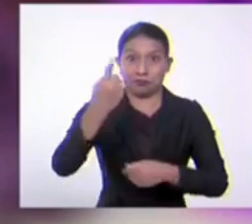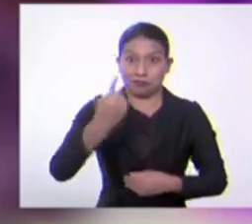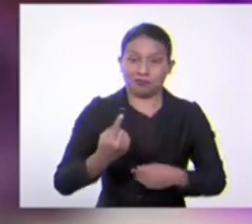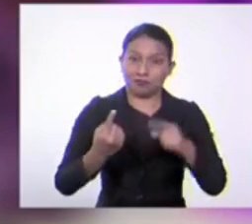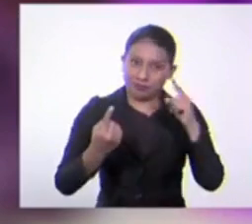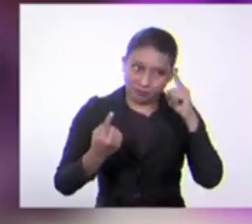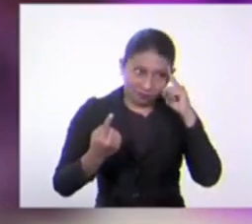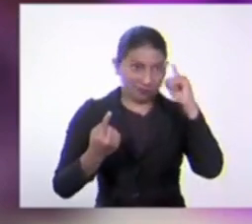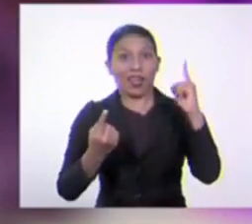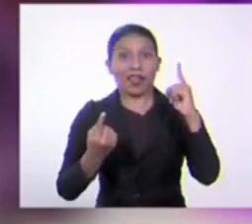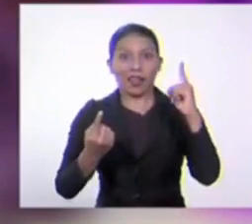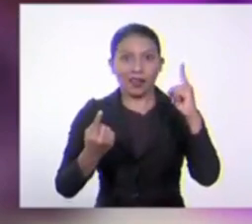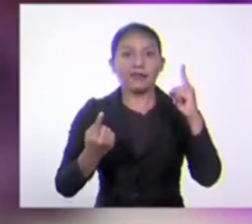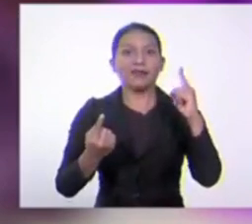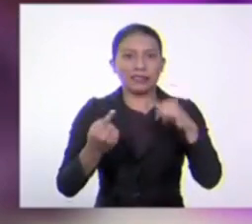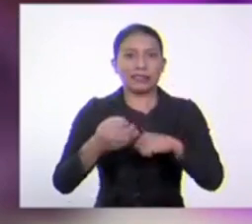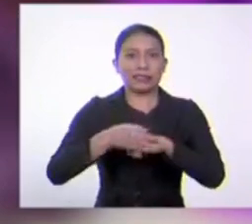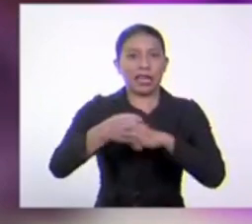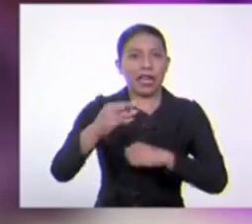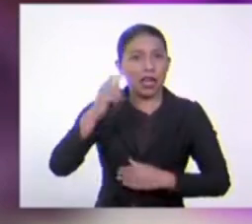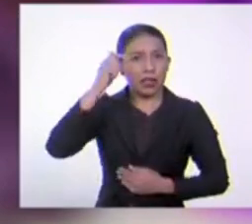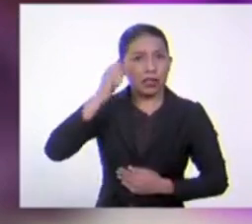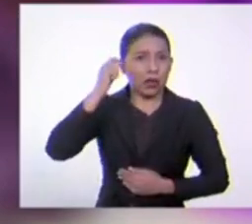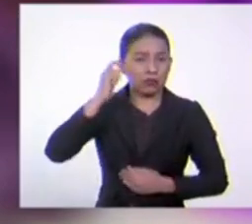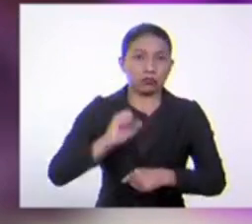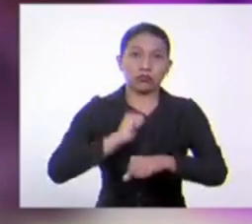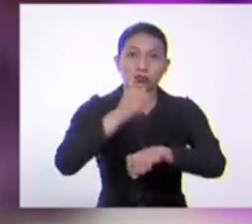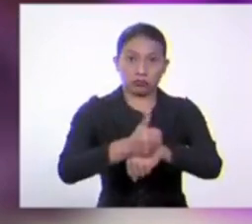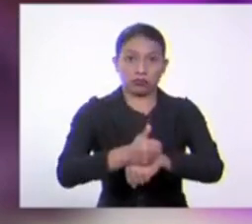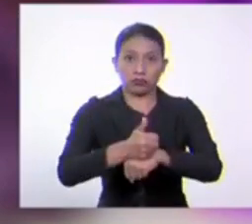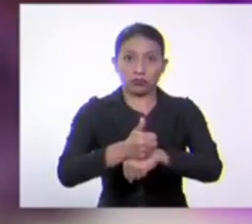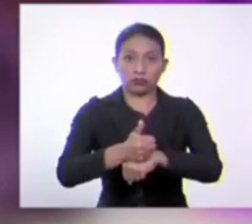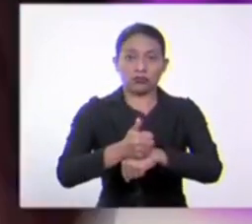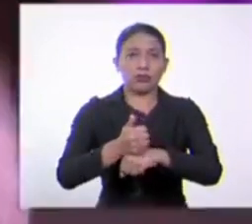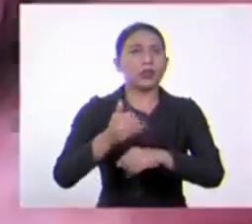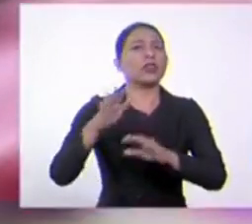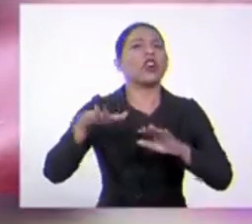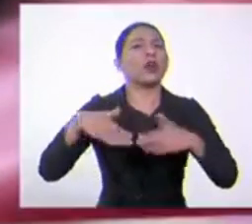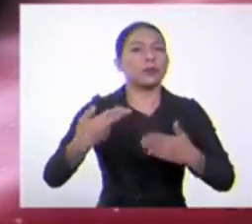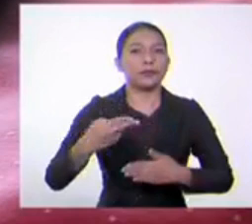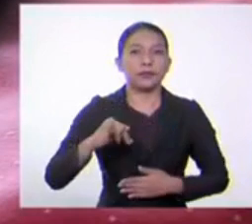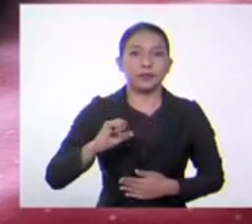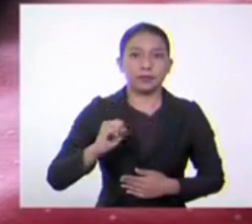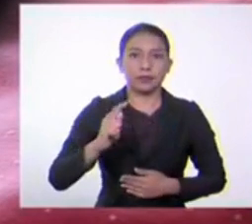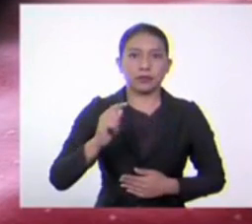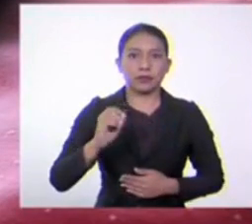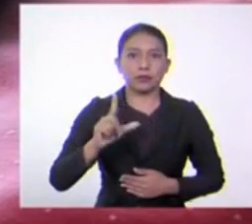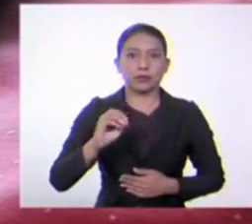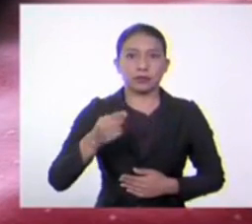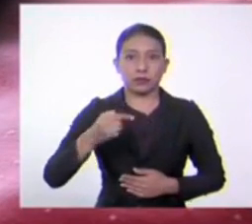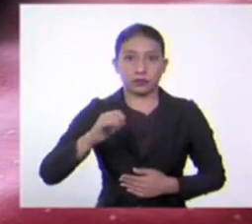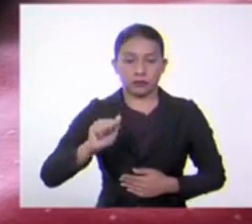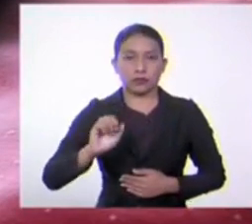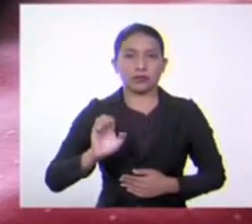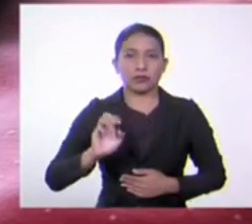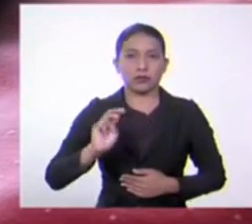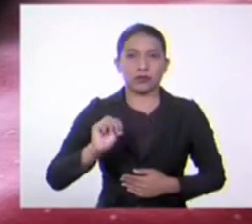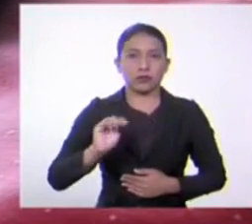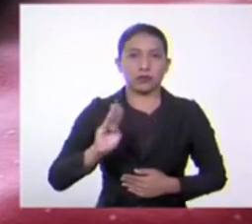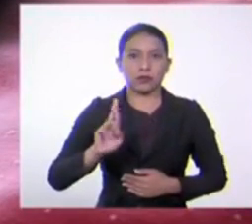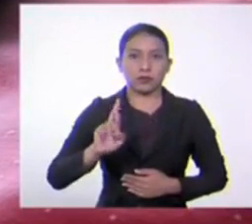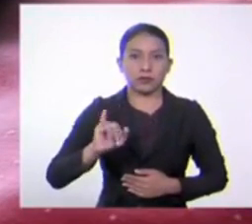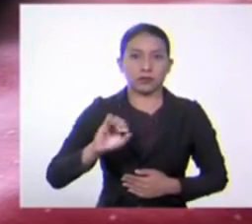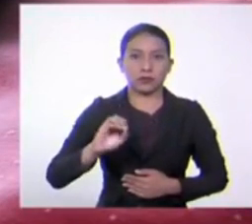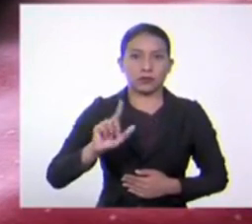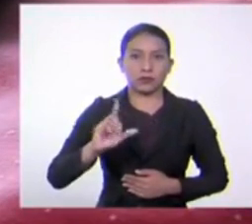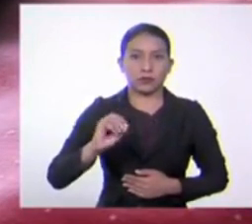celular. Además, estableció las bases de la histología, la embriología y descubrió las células